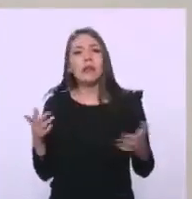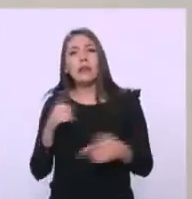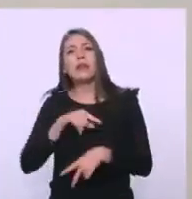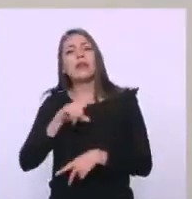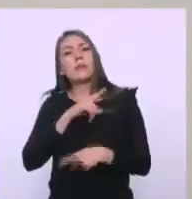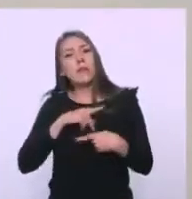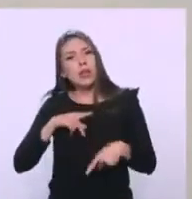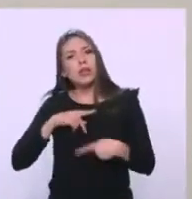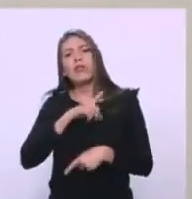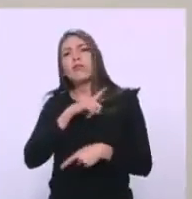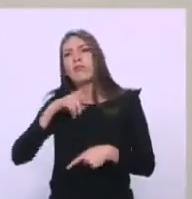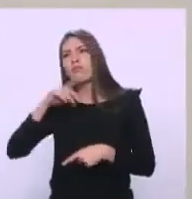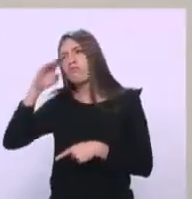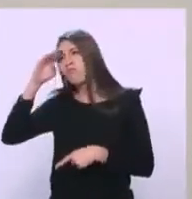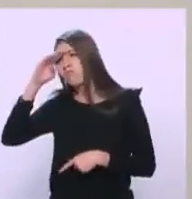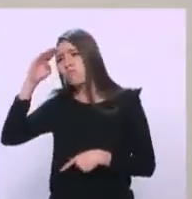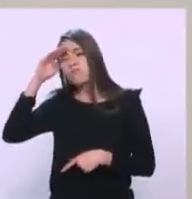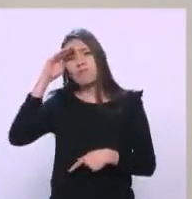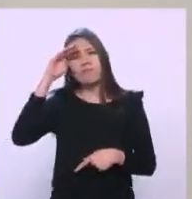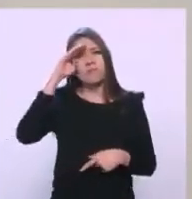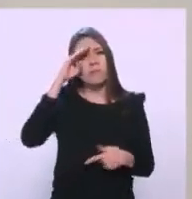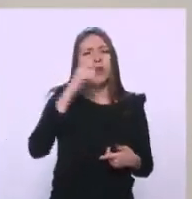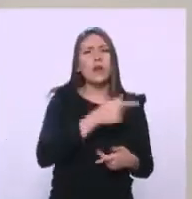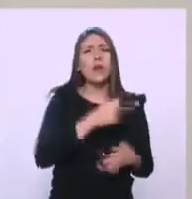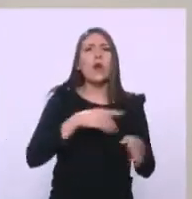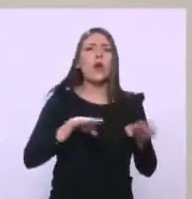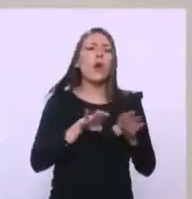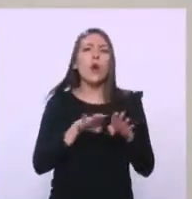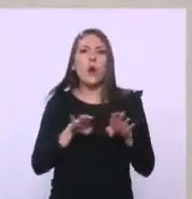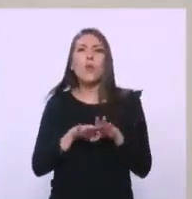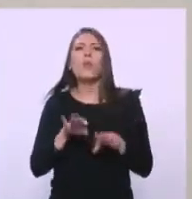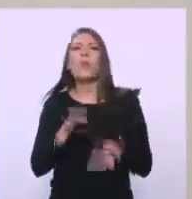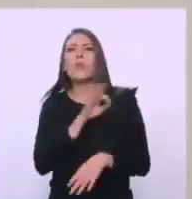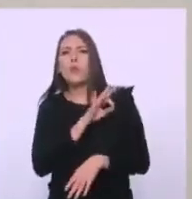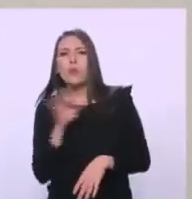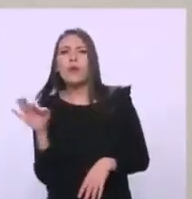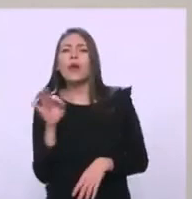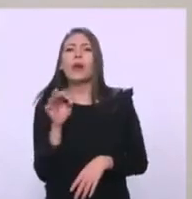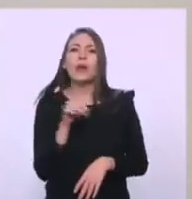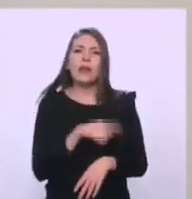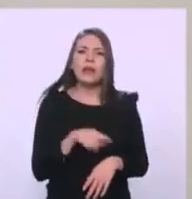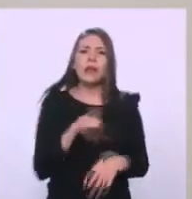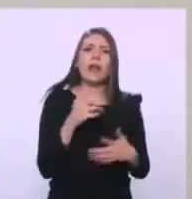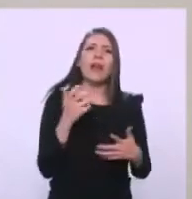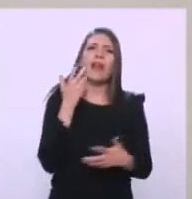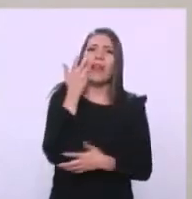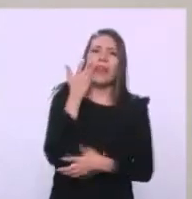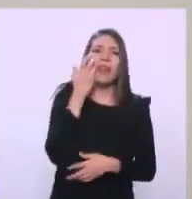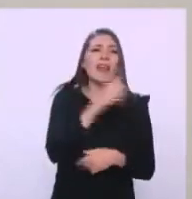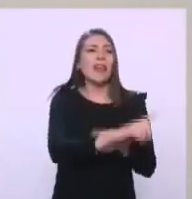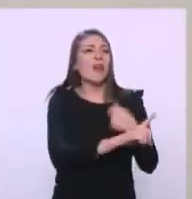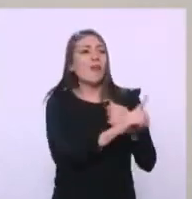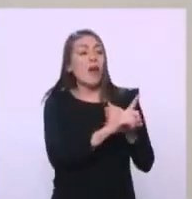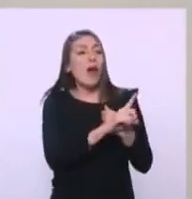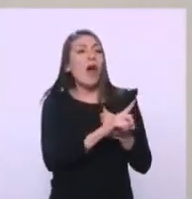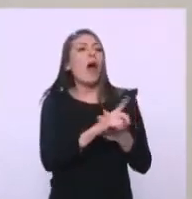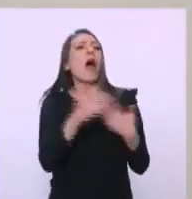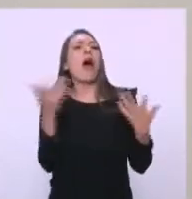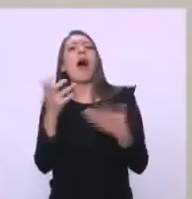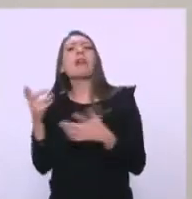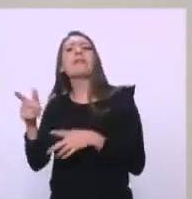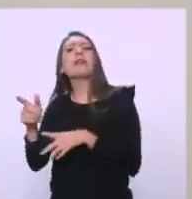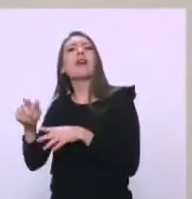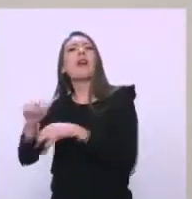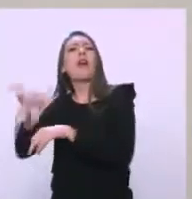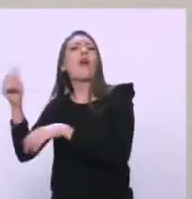sociedad hasta qué punto es permitido o tolerable que alguien aproveche una tragedia para sacarle la